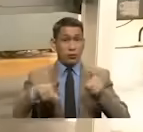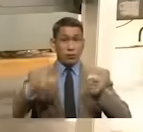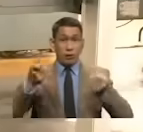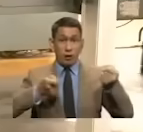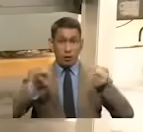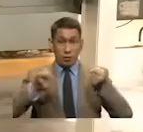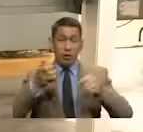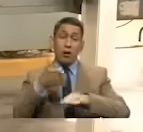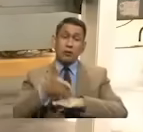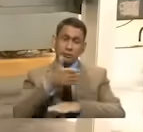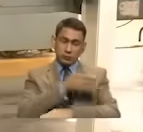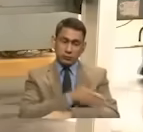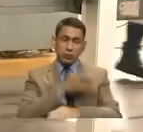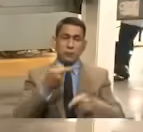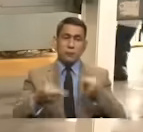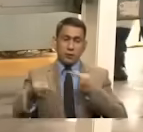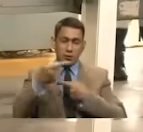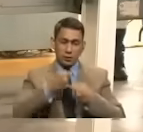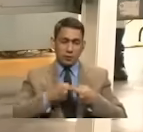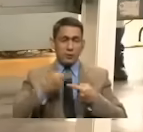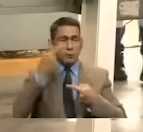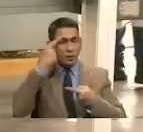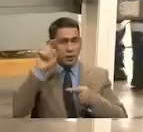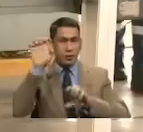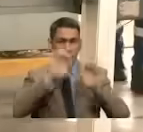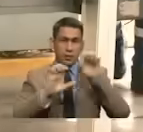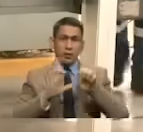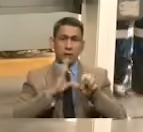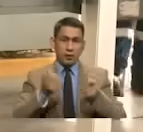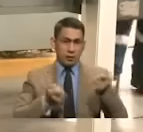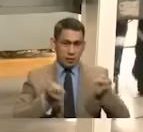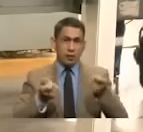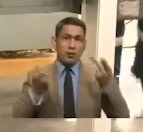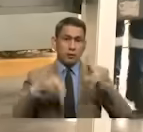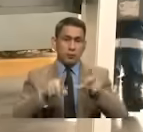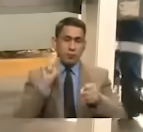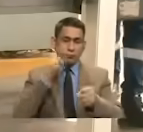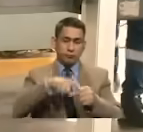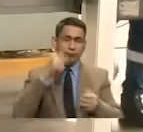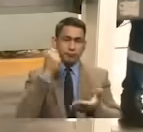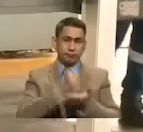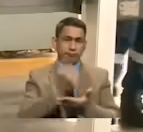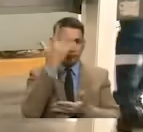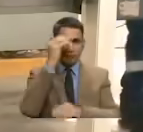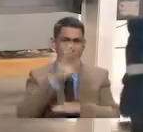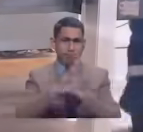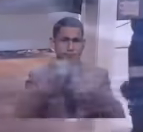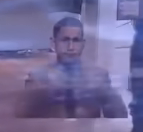están cumpliendo con este proceso. Hasta aquí con el informe me despido. Ustedes tienen más en estudio. Buenas tardes.